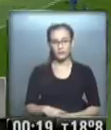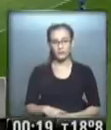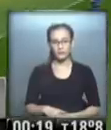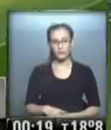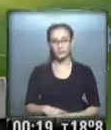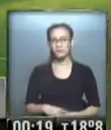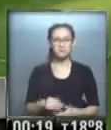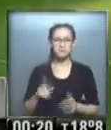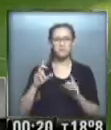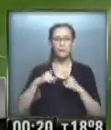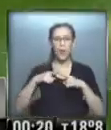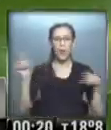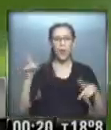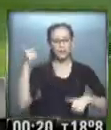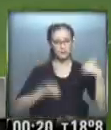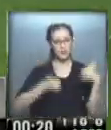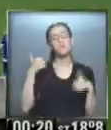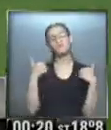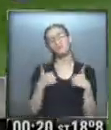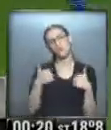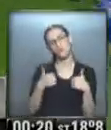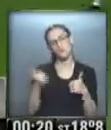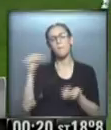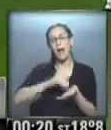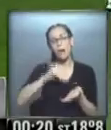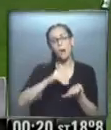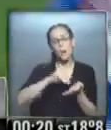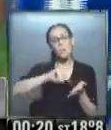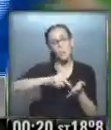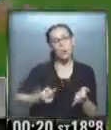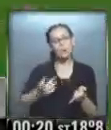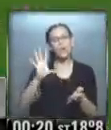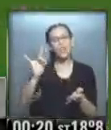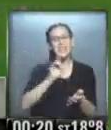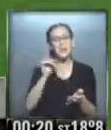del torneo, donde está sumando puntos importantes este conjunto dirigido por Martín Palermo, que